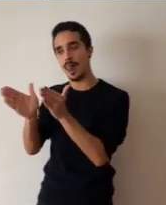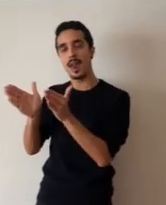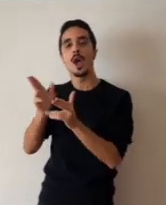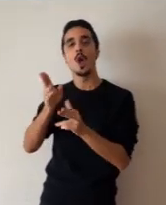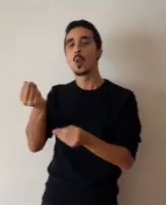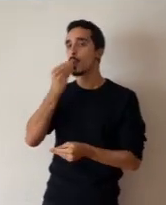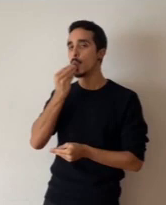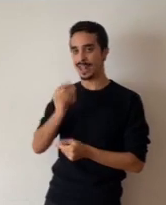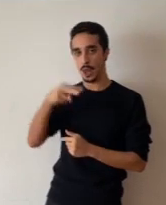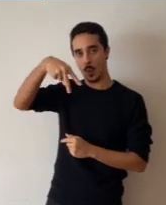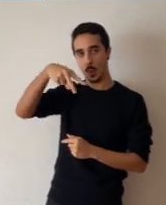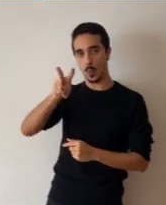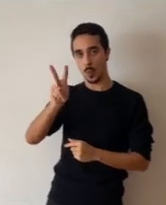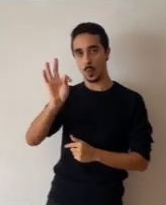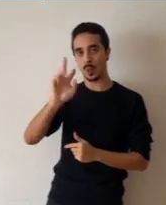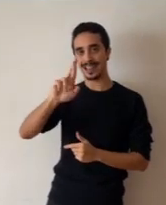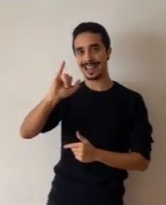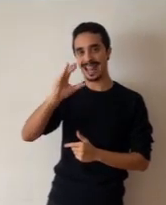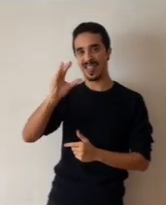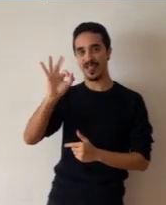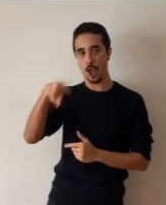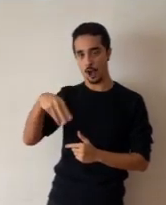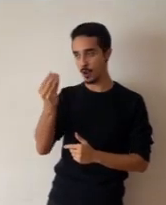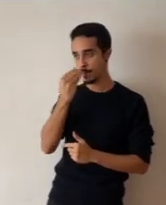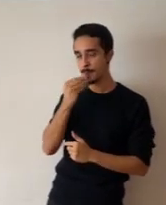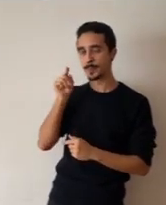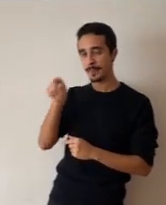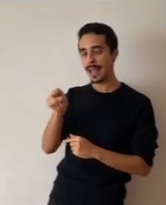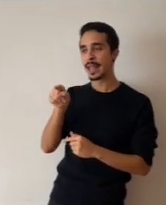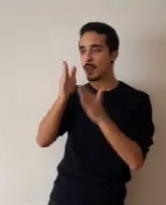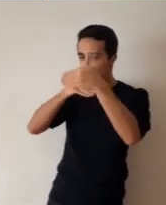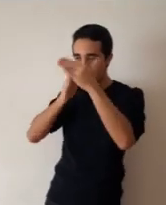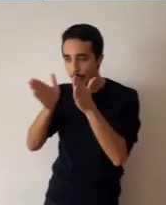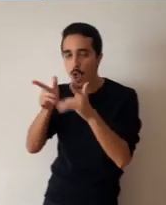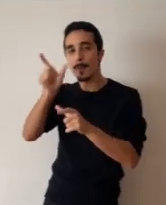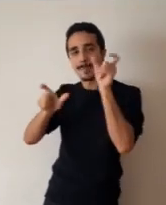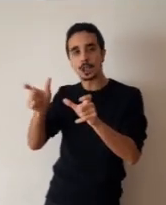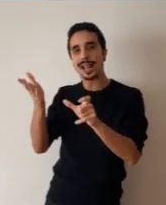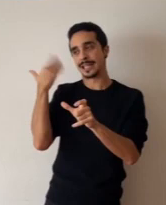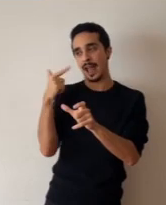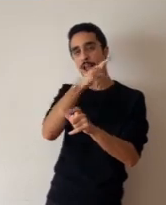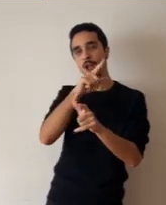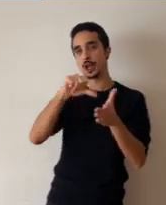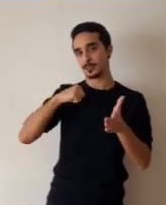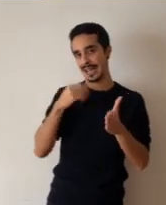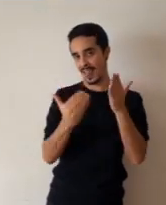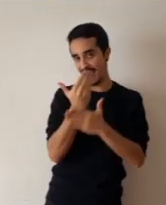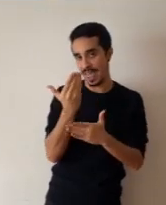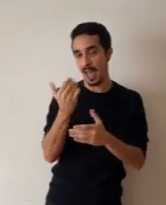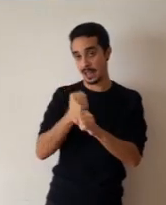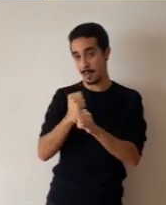nutrición en el que se atienden allí a las personas que ya estaban, muchas de ellas, en el hospital de